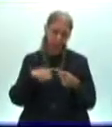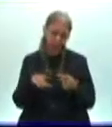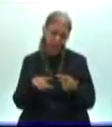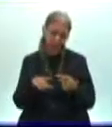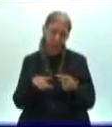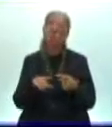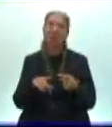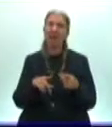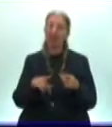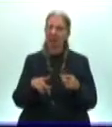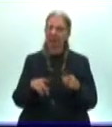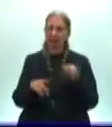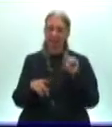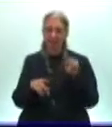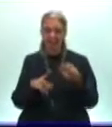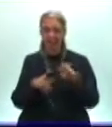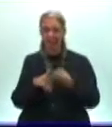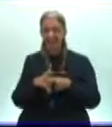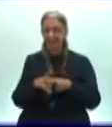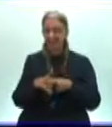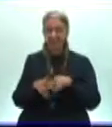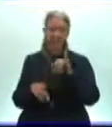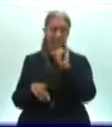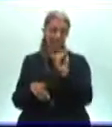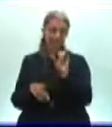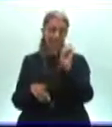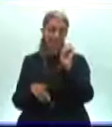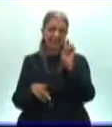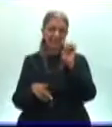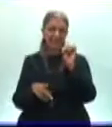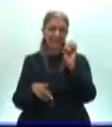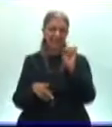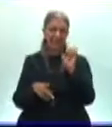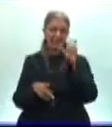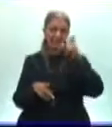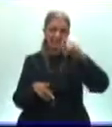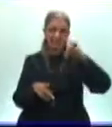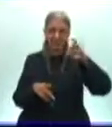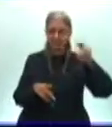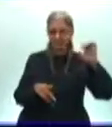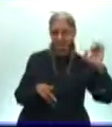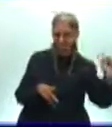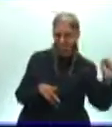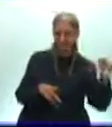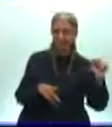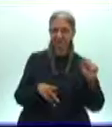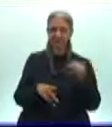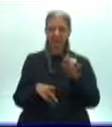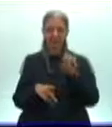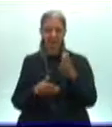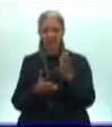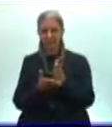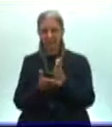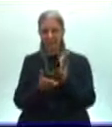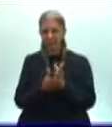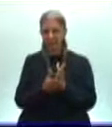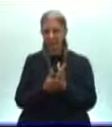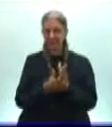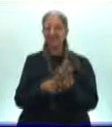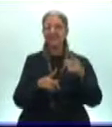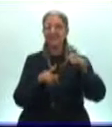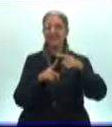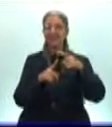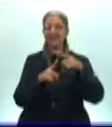resolver inecuaciones. Y ese es el tema de la clase de hoy, que ya lo tienen en pantalla,